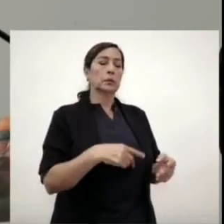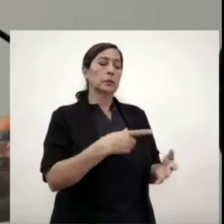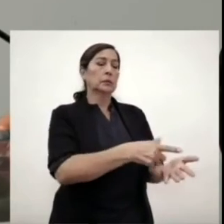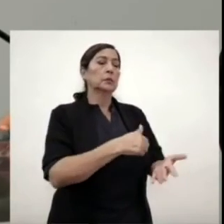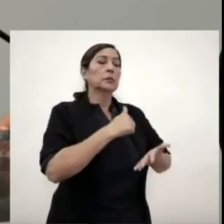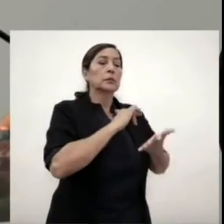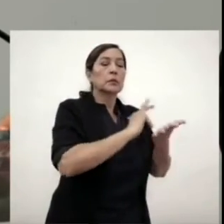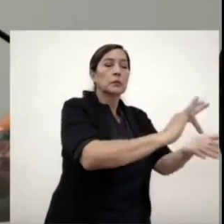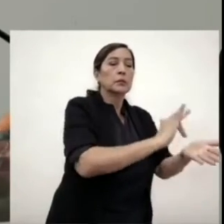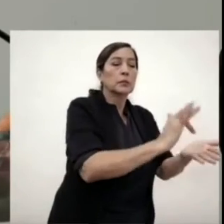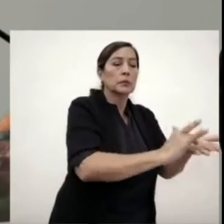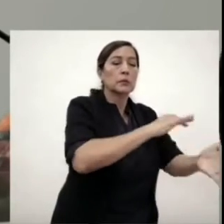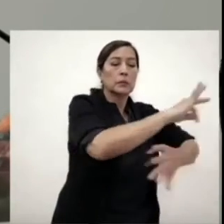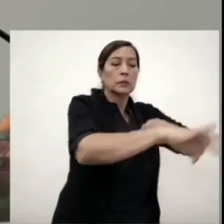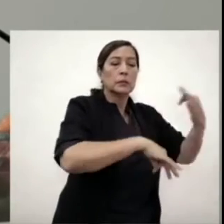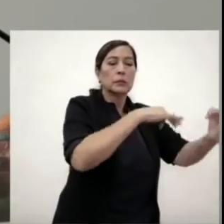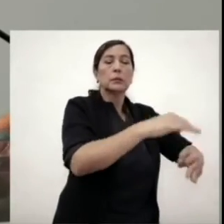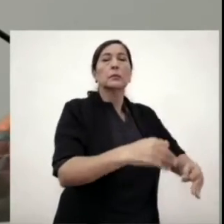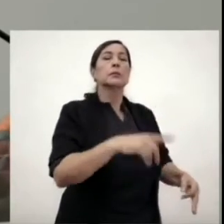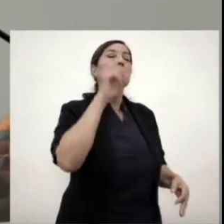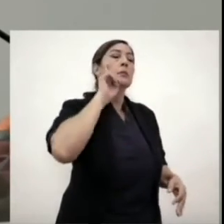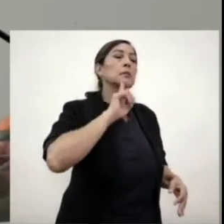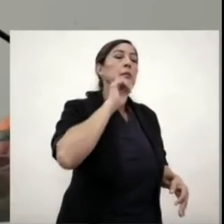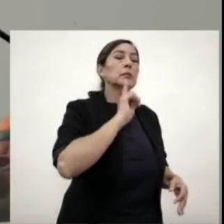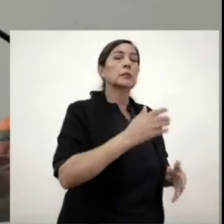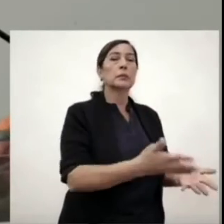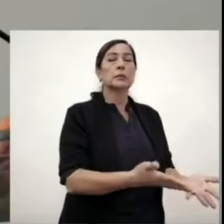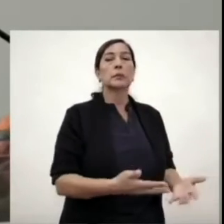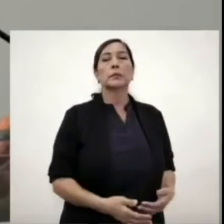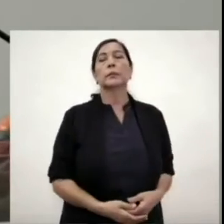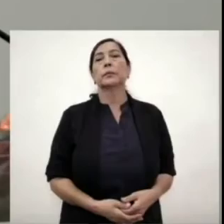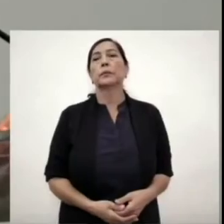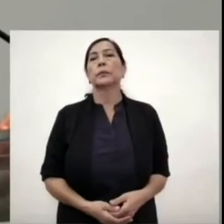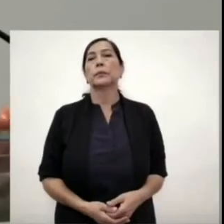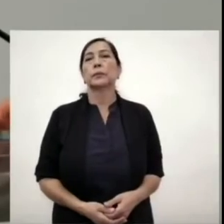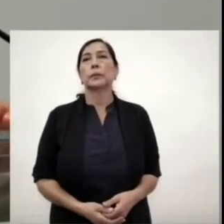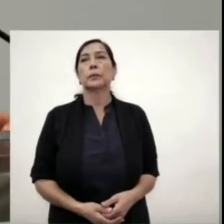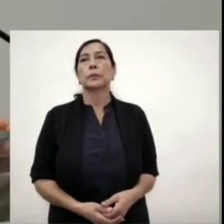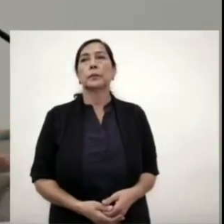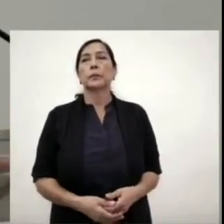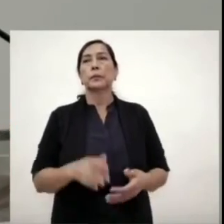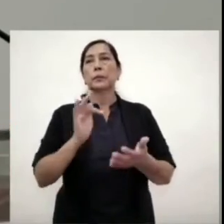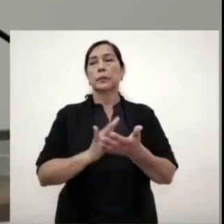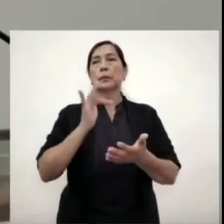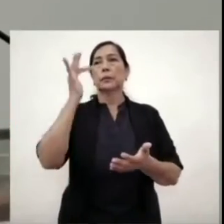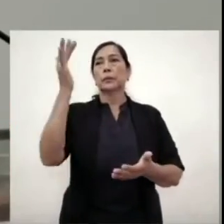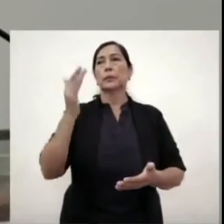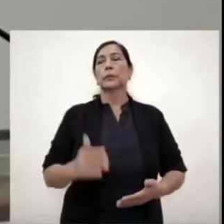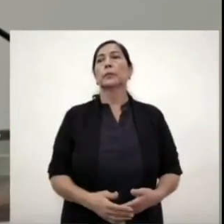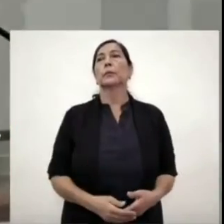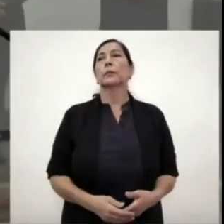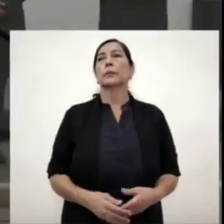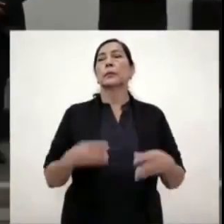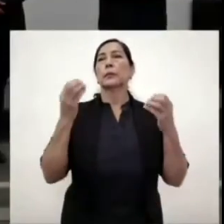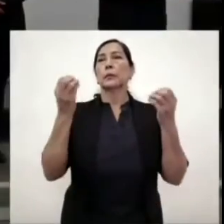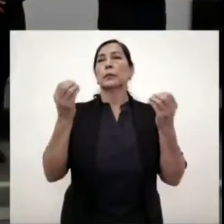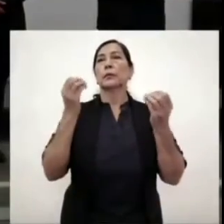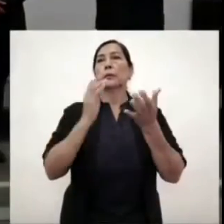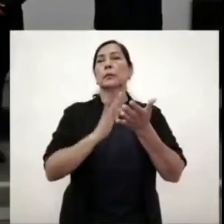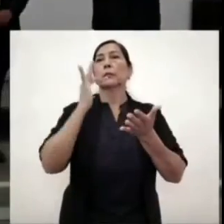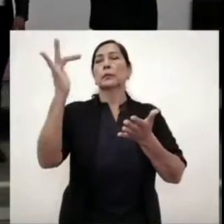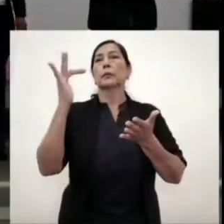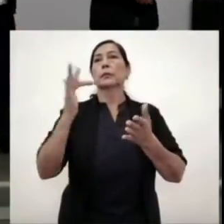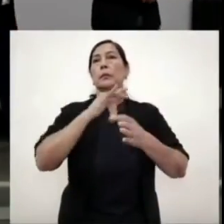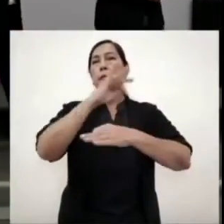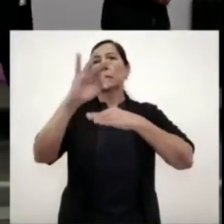la defensa, que hagan el acuerpamiento en favor de las mujeres. Gracias. Es todo, señor gobernador. Muchas gracias. Gracias a